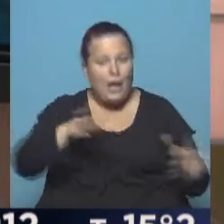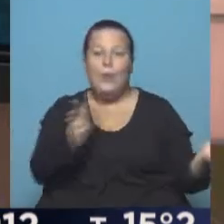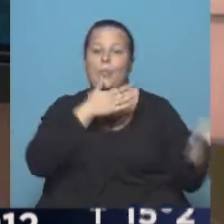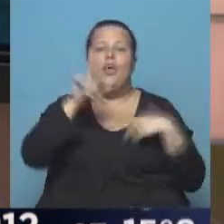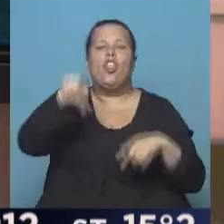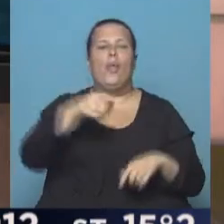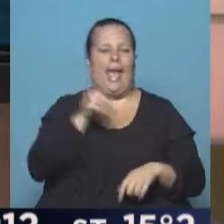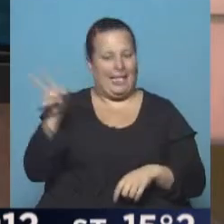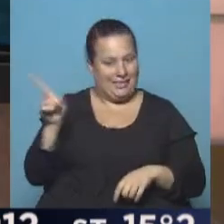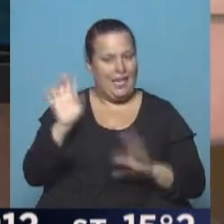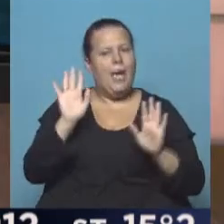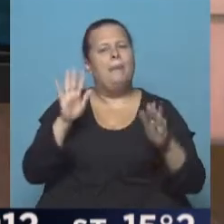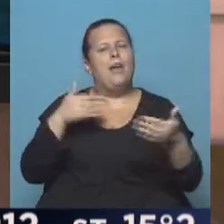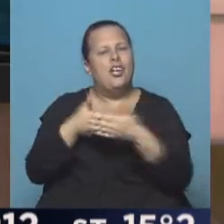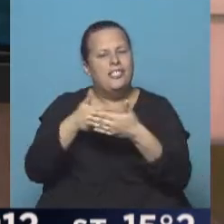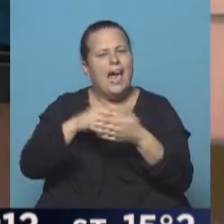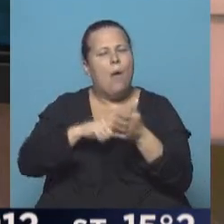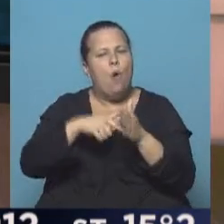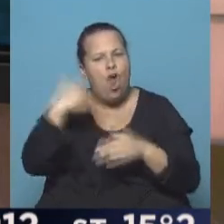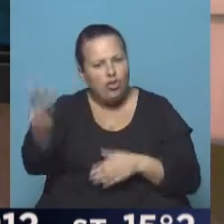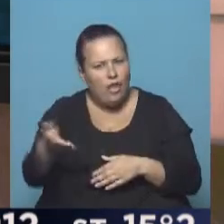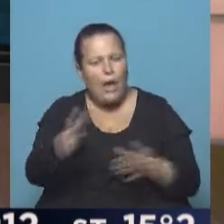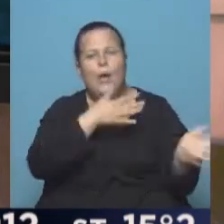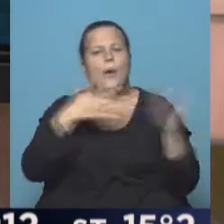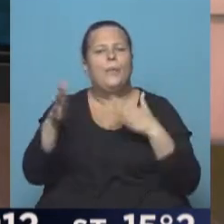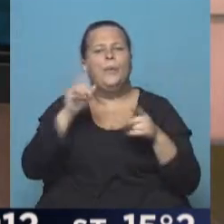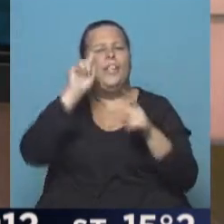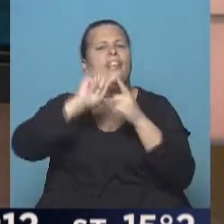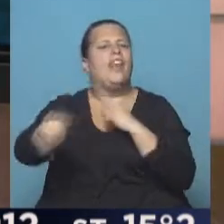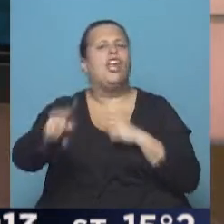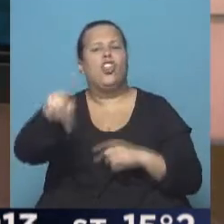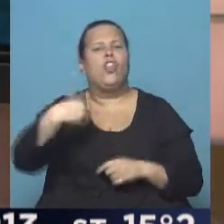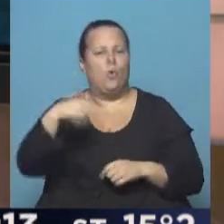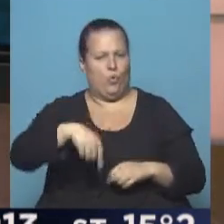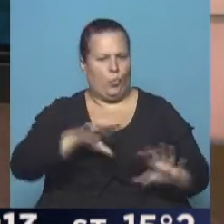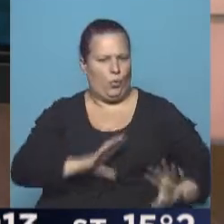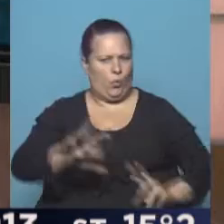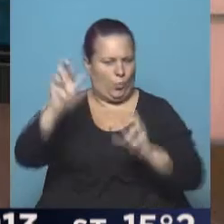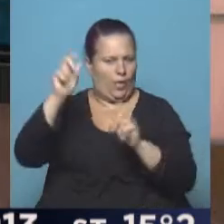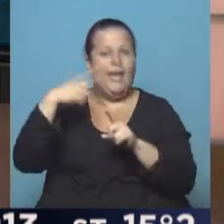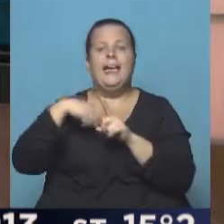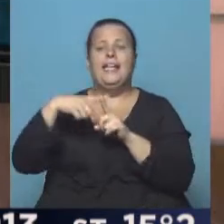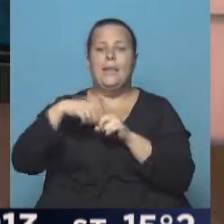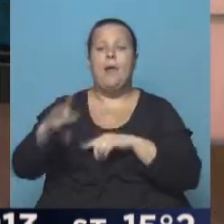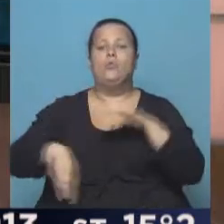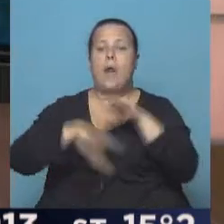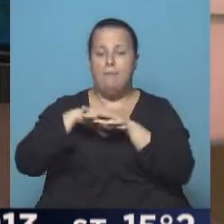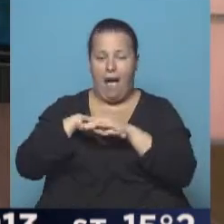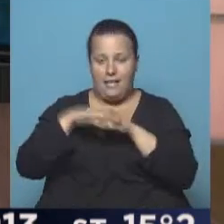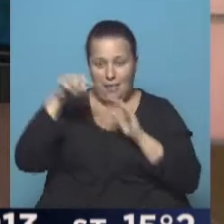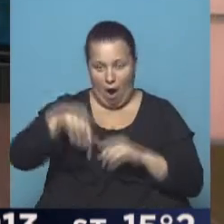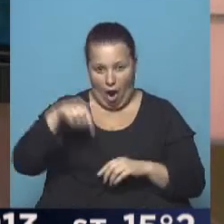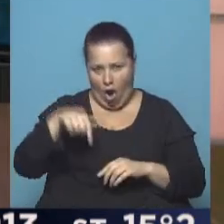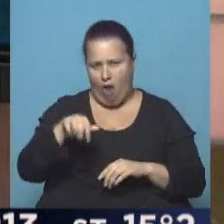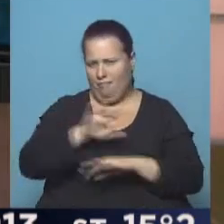del este. Pero ya cerquita en el Gran Buenos Aires se está soplando derechito, derechito del sur. La temperatura máxima pronosticada para